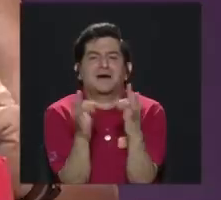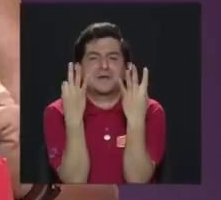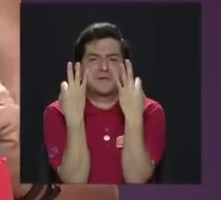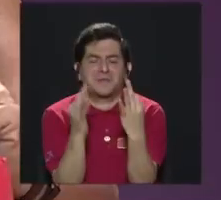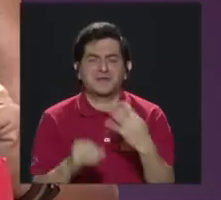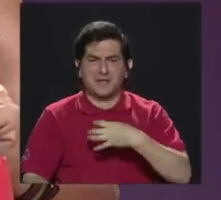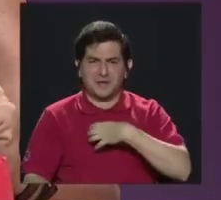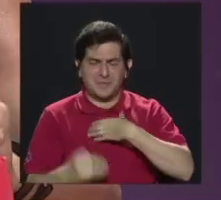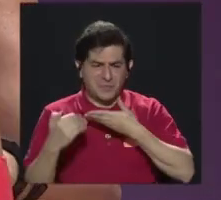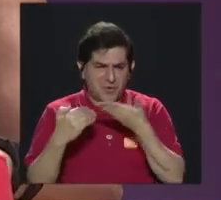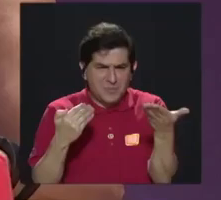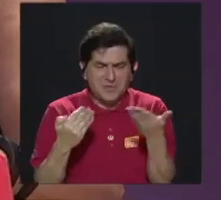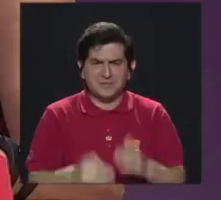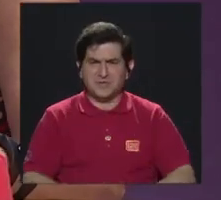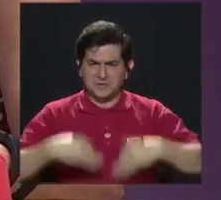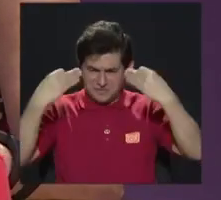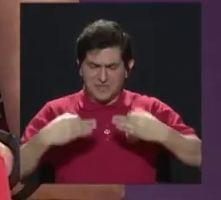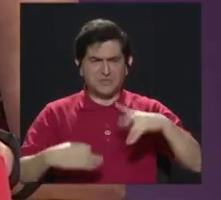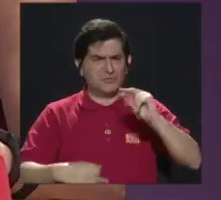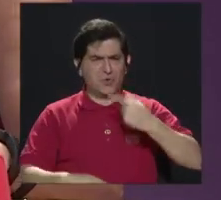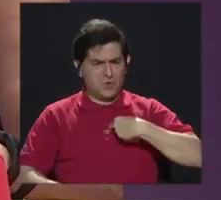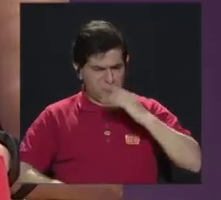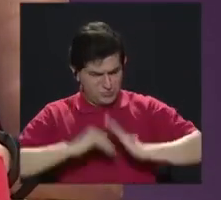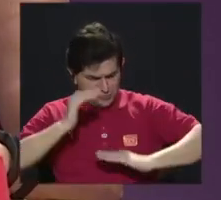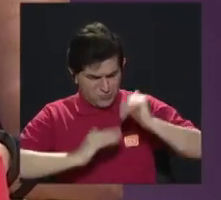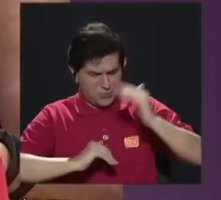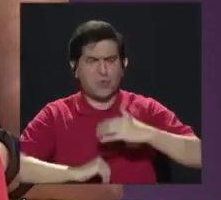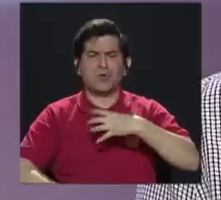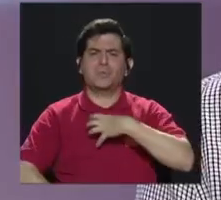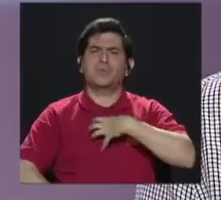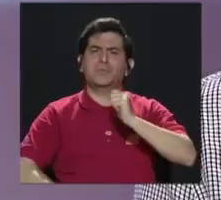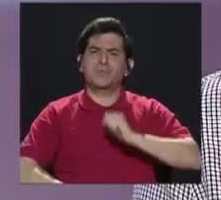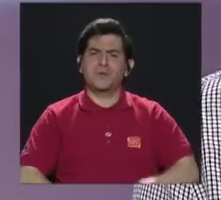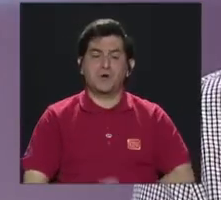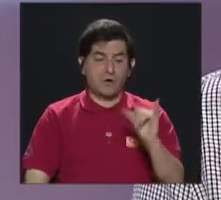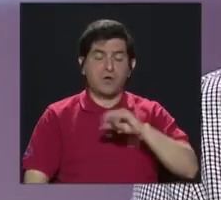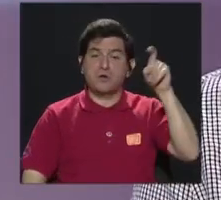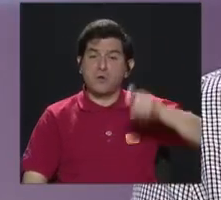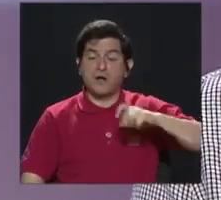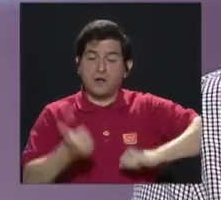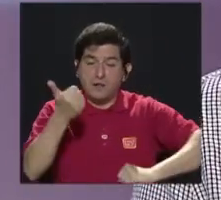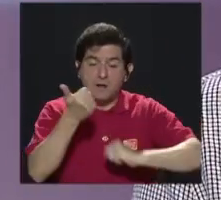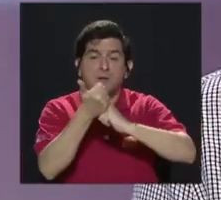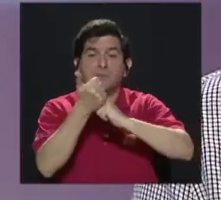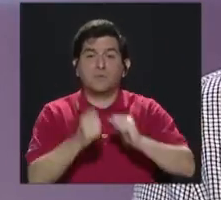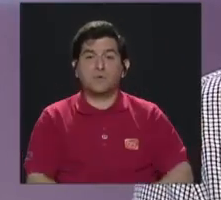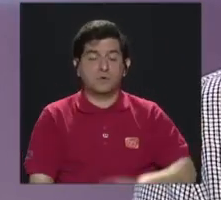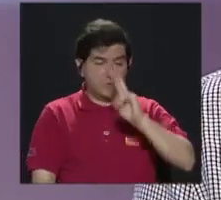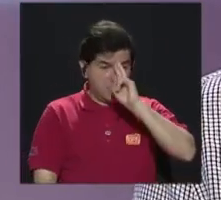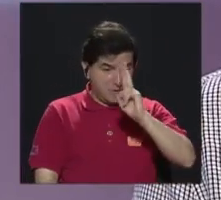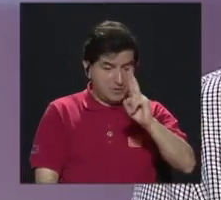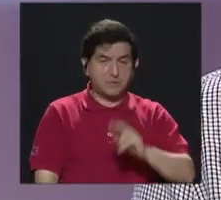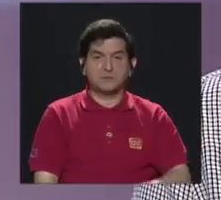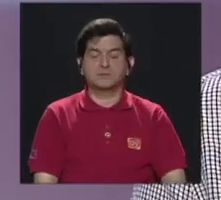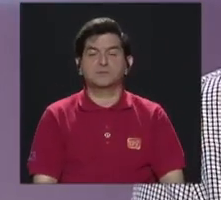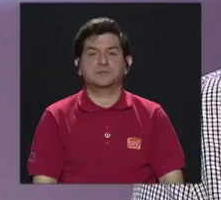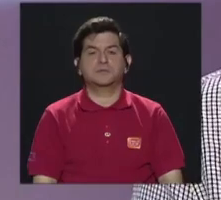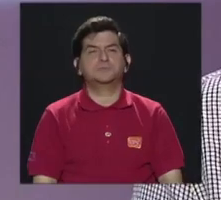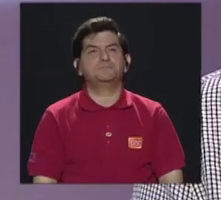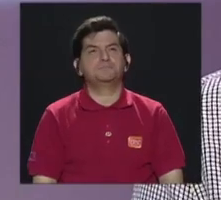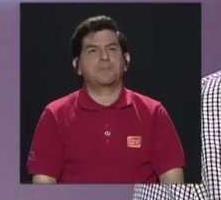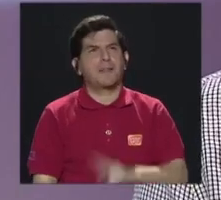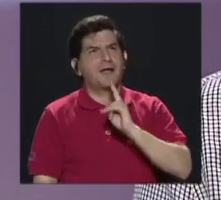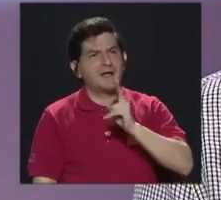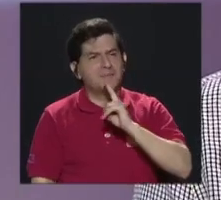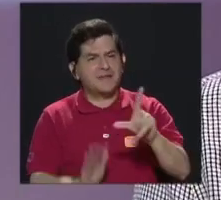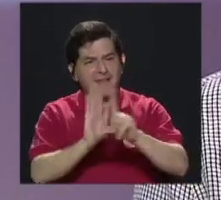sus propios bienes, sino que lo que uno ha construido debe ser de uno. Y además que uno necesita el apoyo, el reconocimiento. Es que, digamos, es